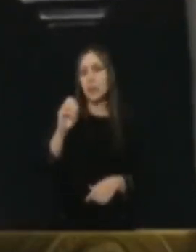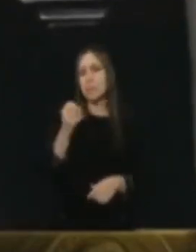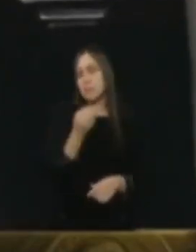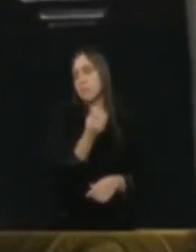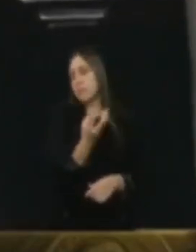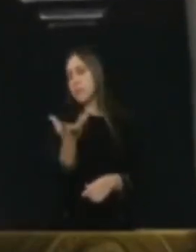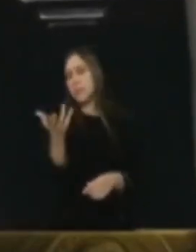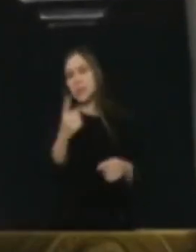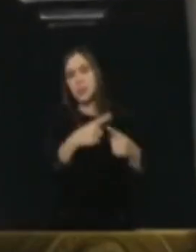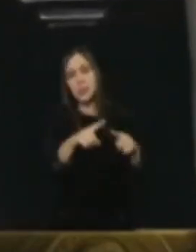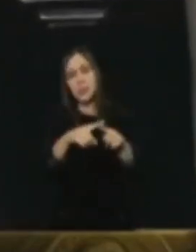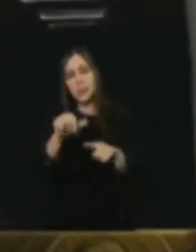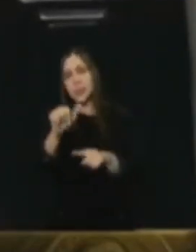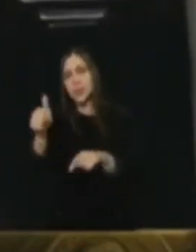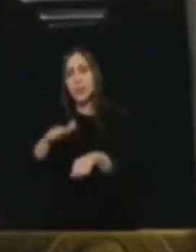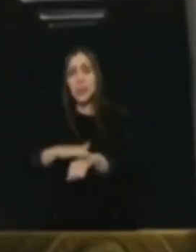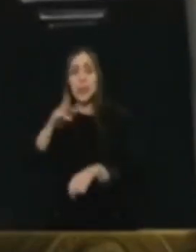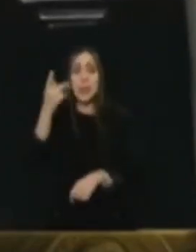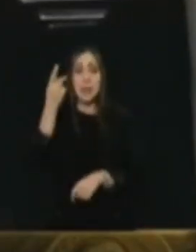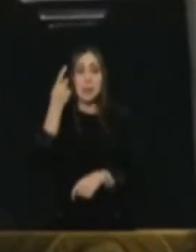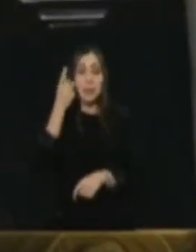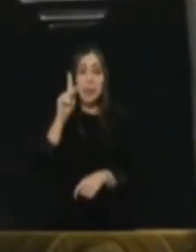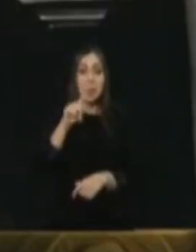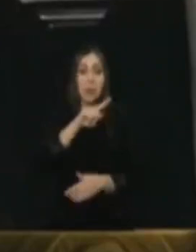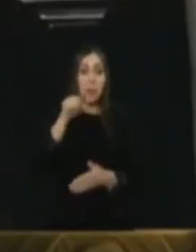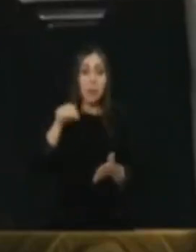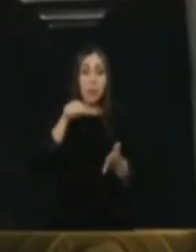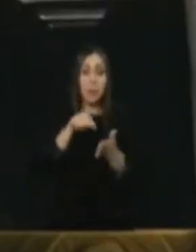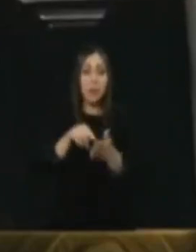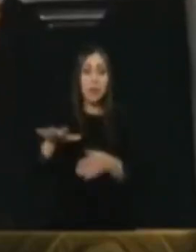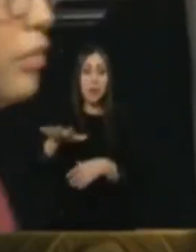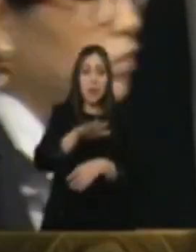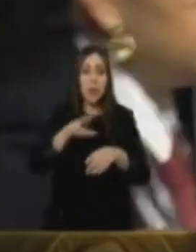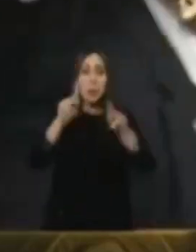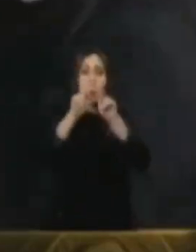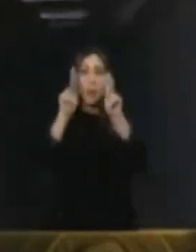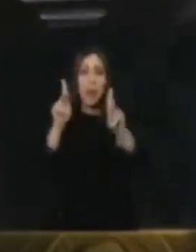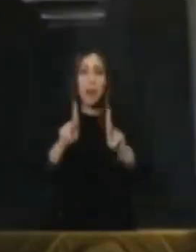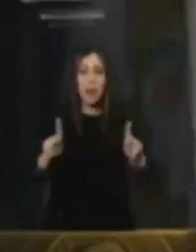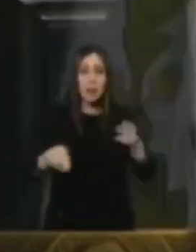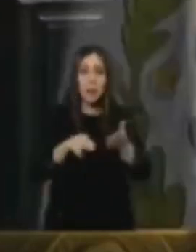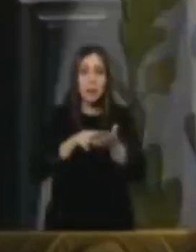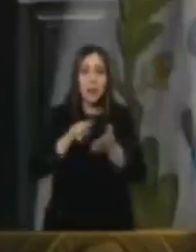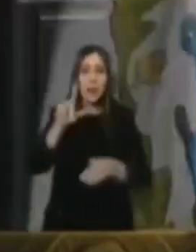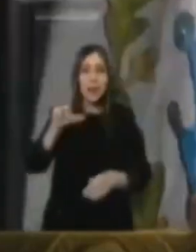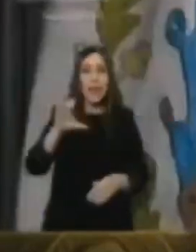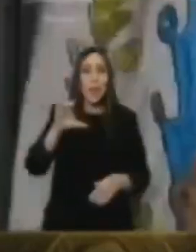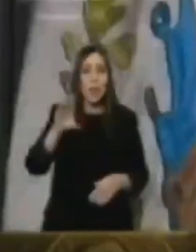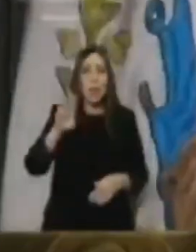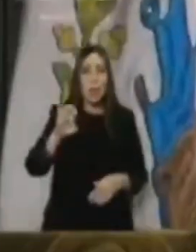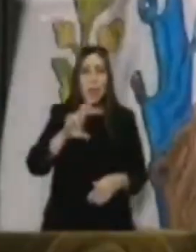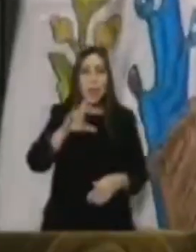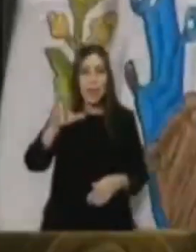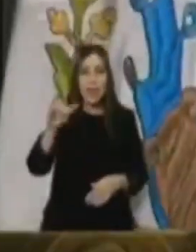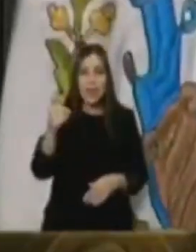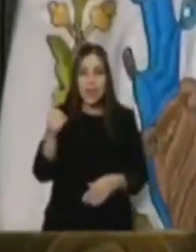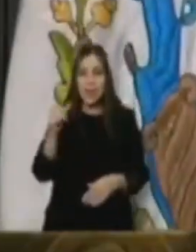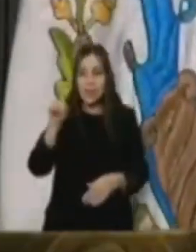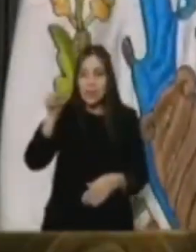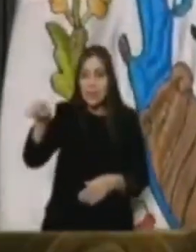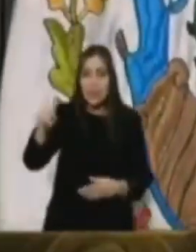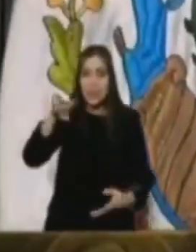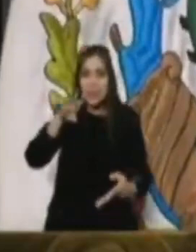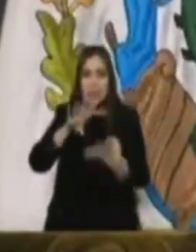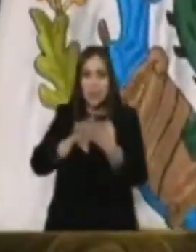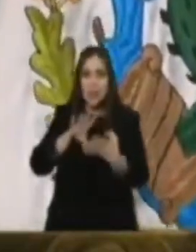cárcel preventiva, en el Palacio Negro de Lecumberri, donde encontré un mundo